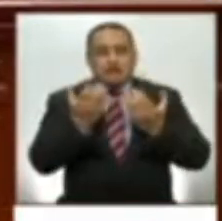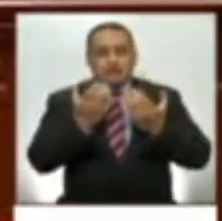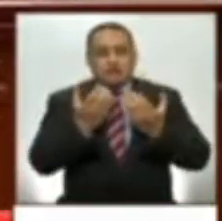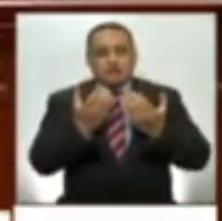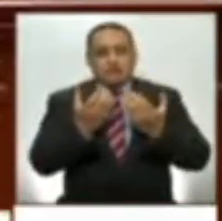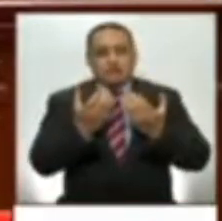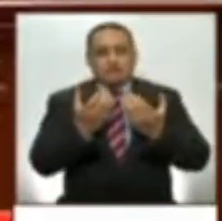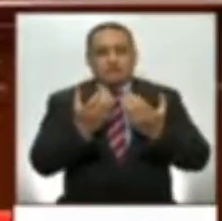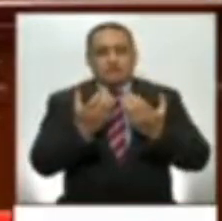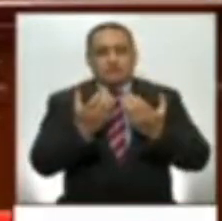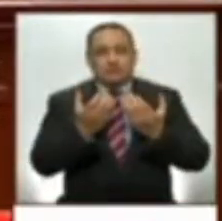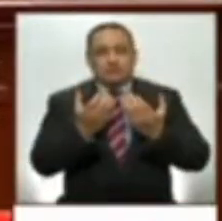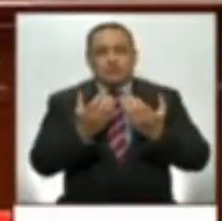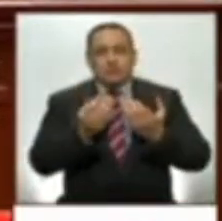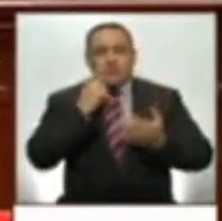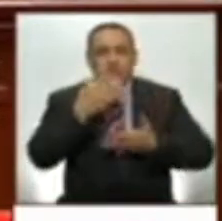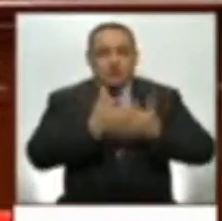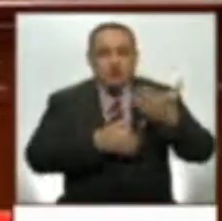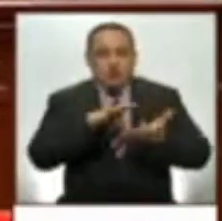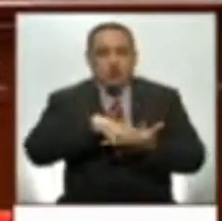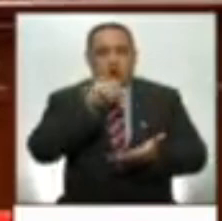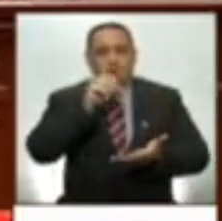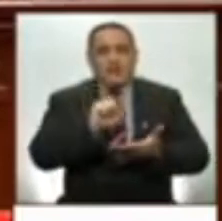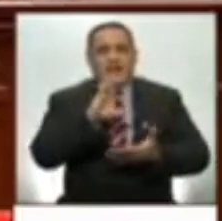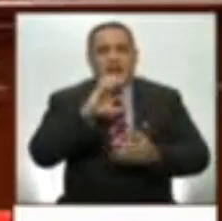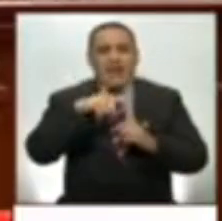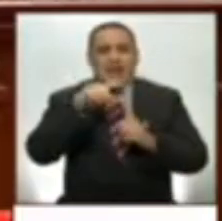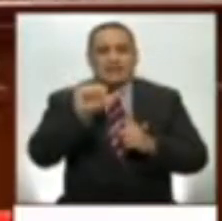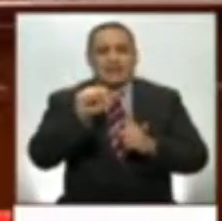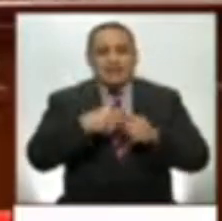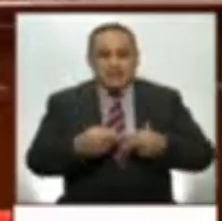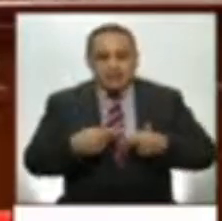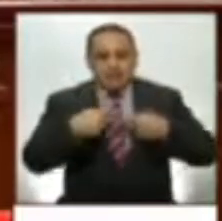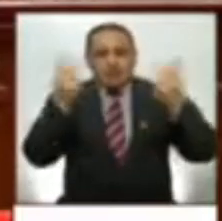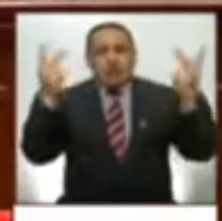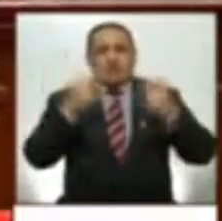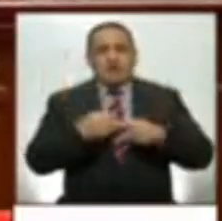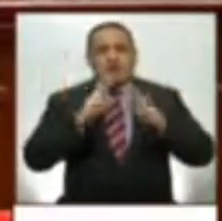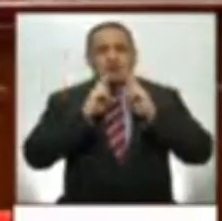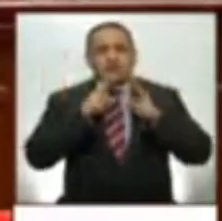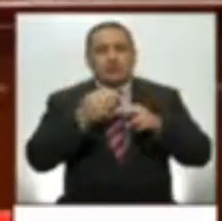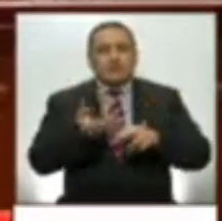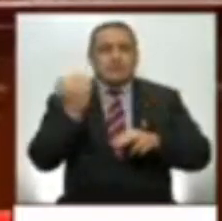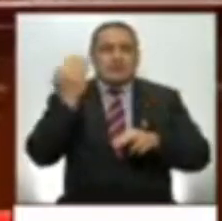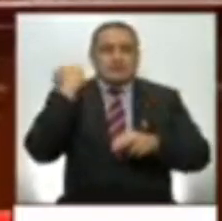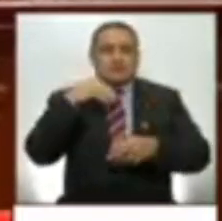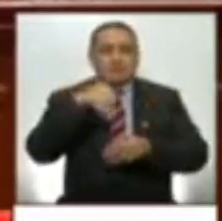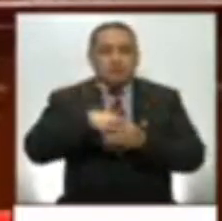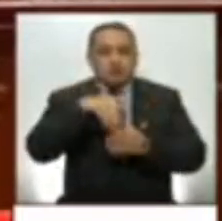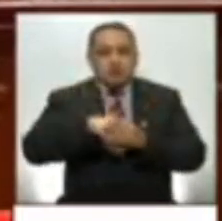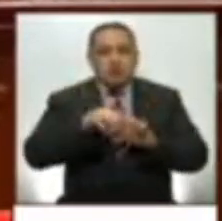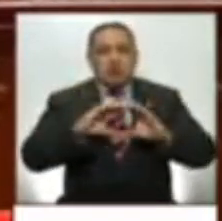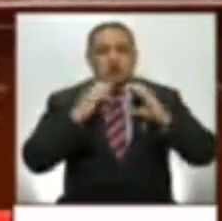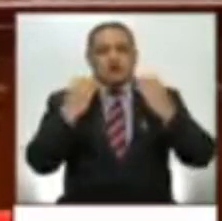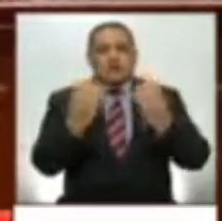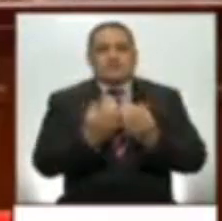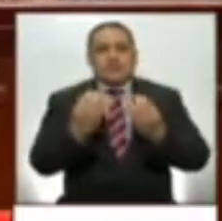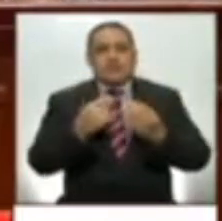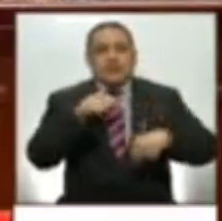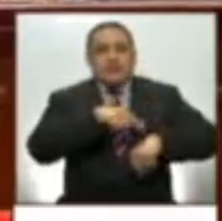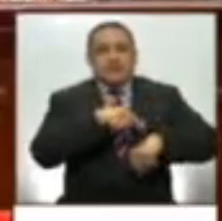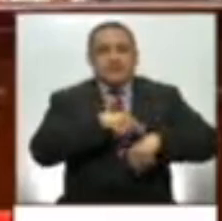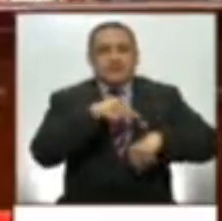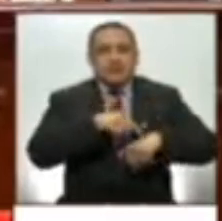República un ejemplar del acta de proclamación de los resultados de las elecciones congresales para el